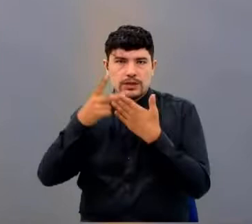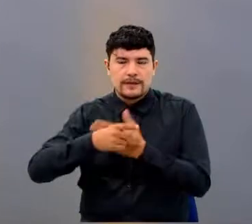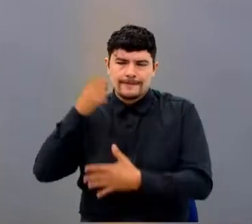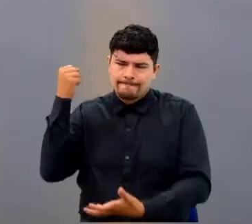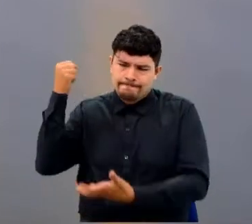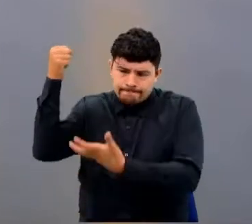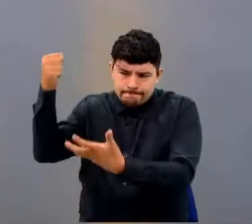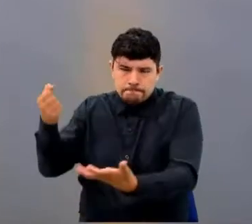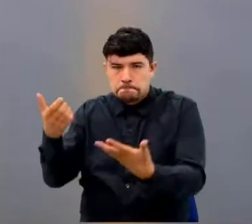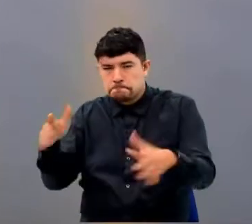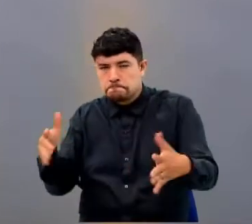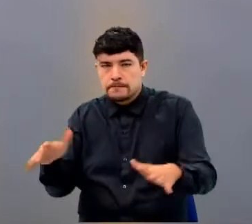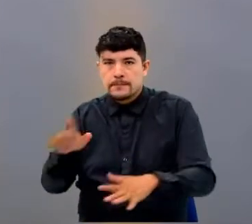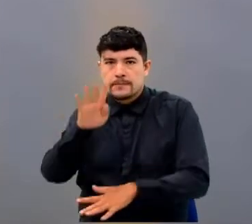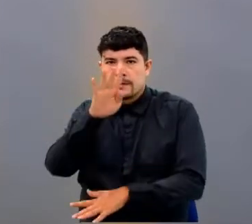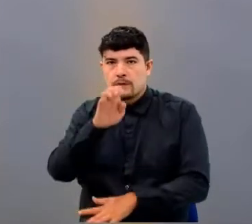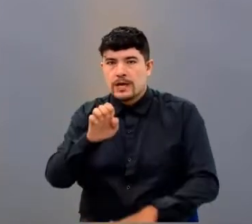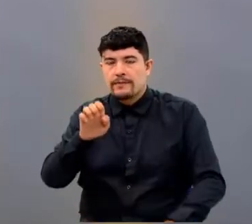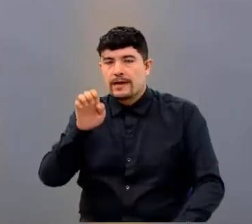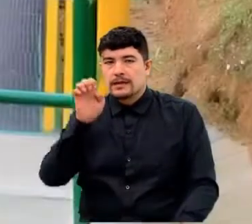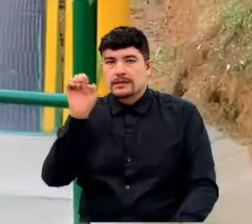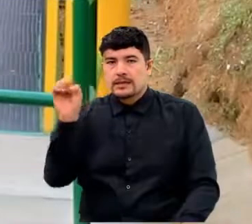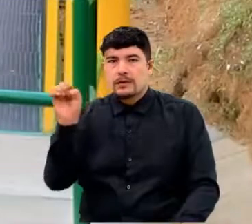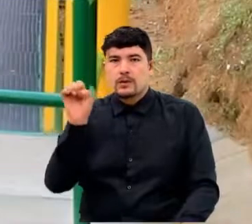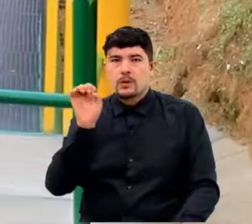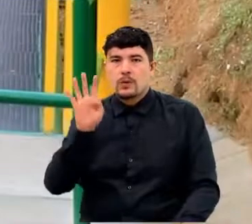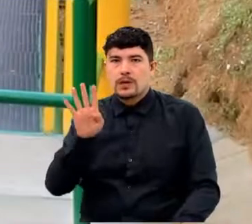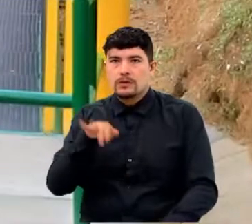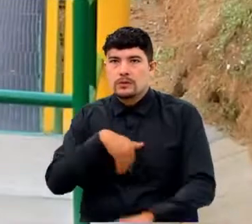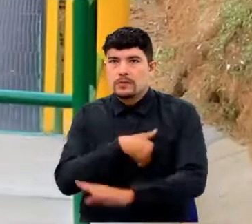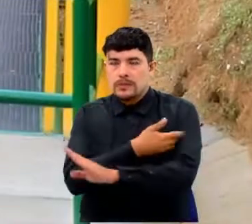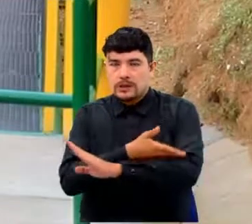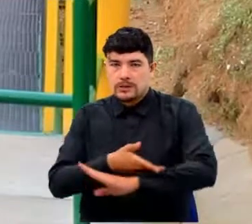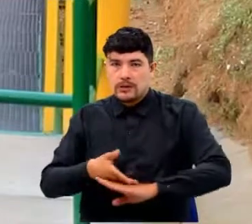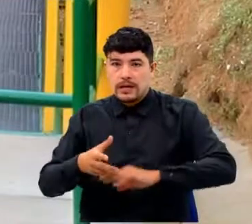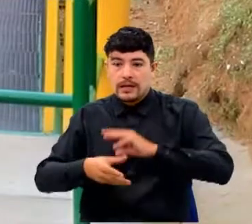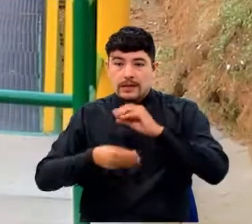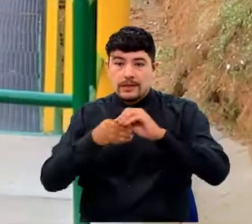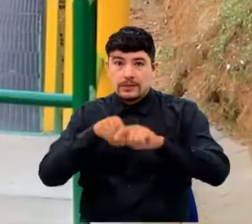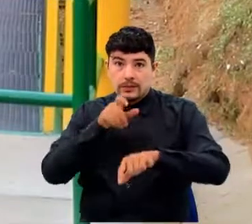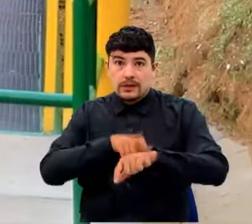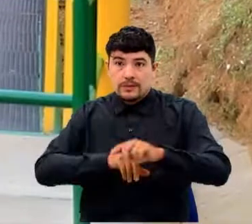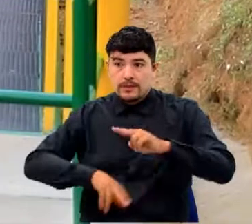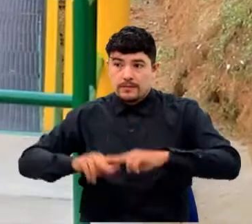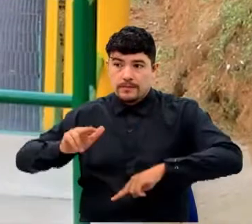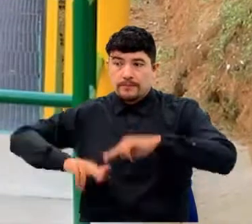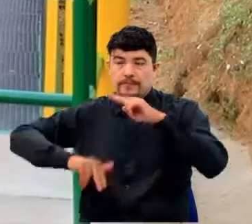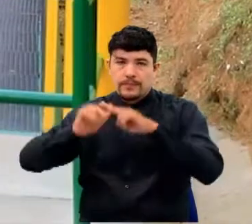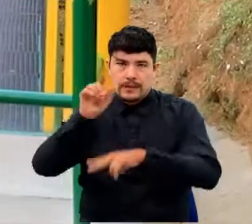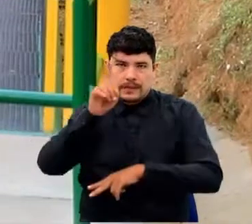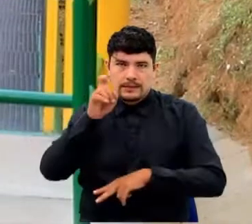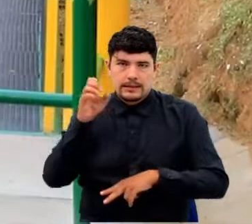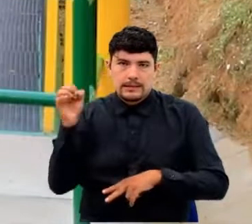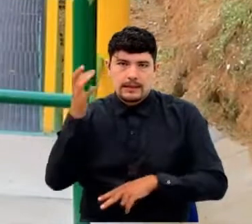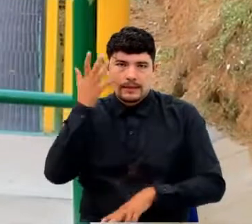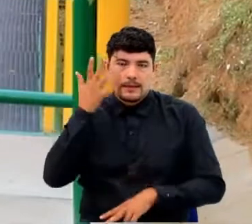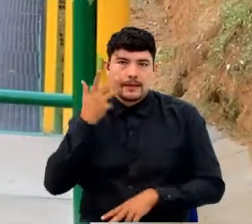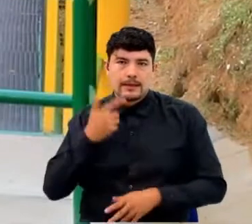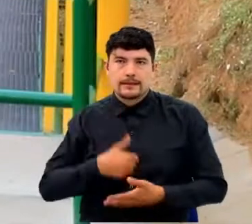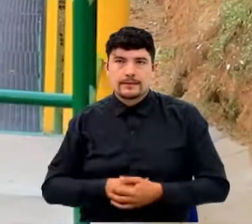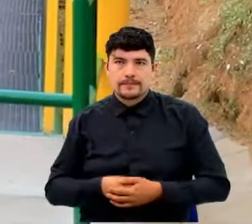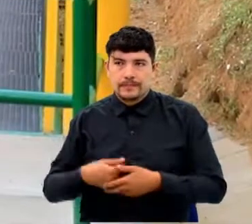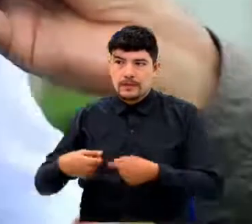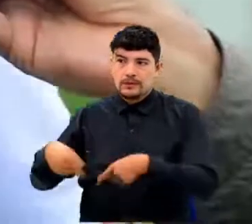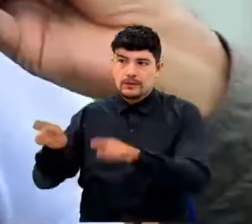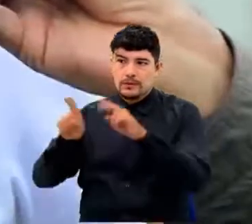con una inversión alrededor de 904 millones de pesos y un tiempo de ejecución de 60 días estas son obras